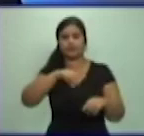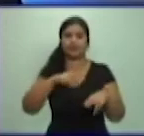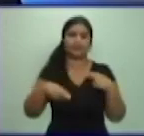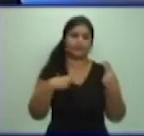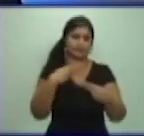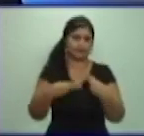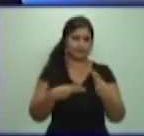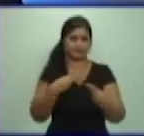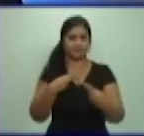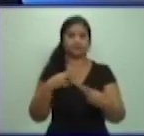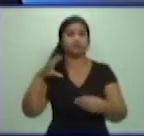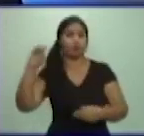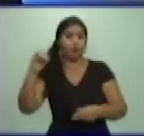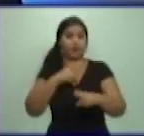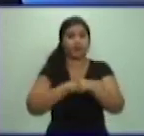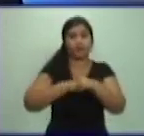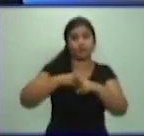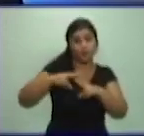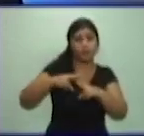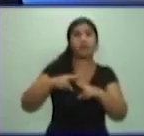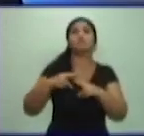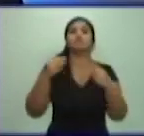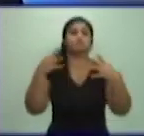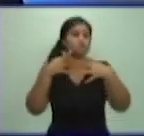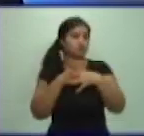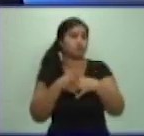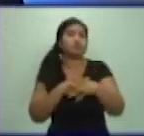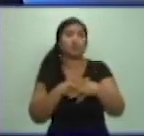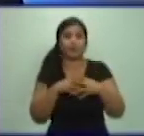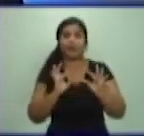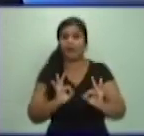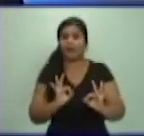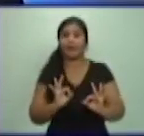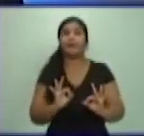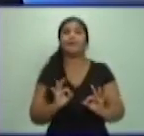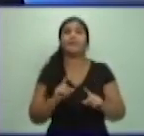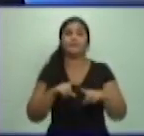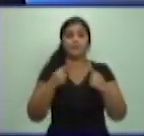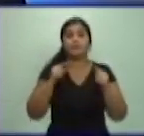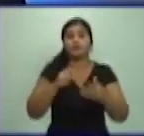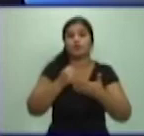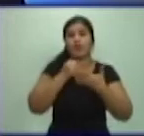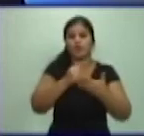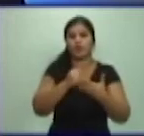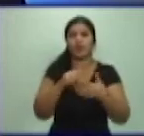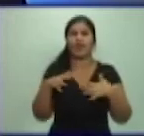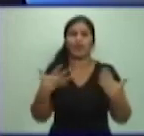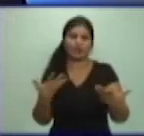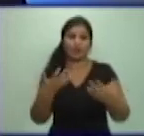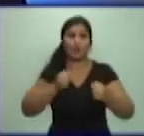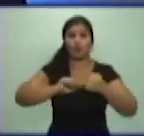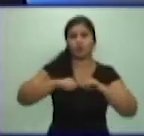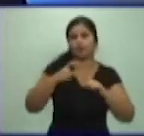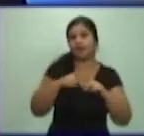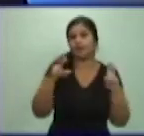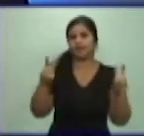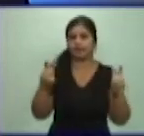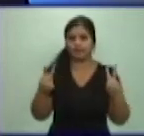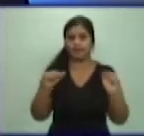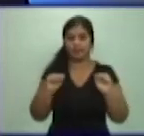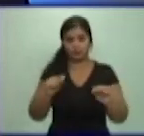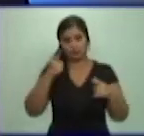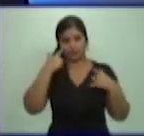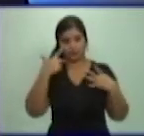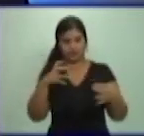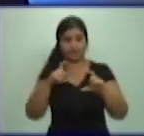la obra, que es muy importante por supuesto, porque eso los ayuda a ajustarse al tema. El texto es la base del examen.